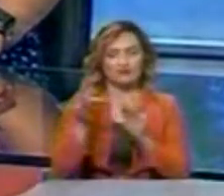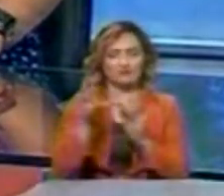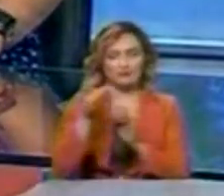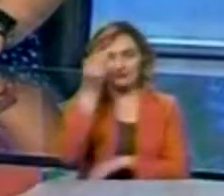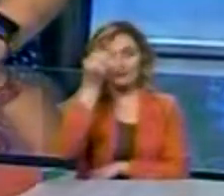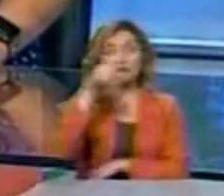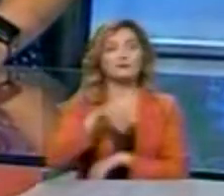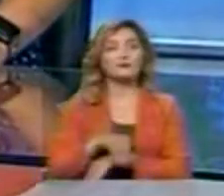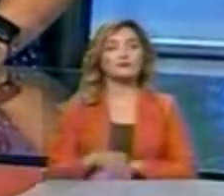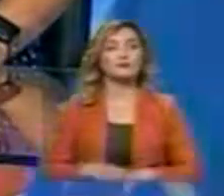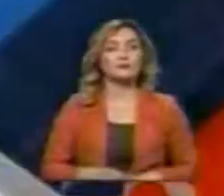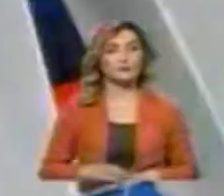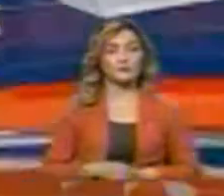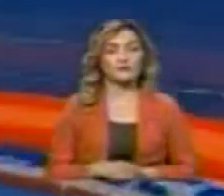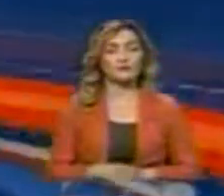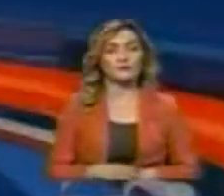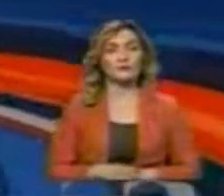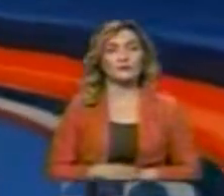tardes.